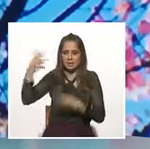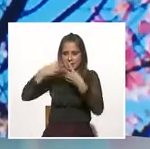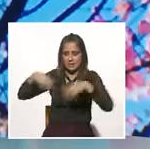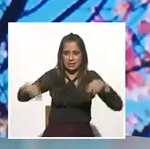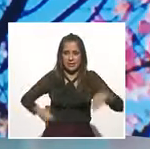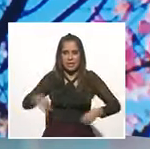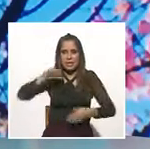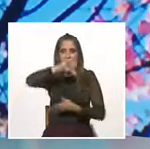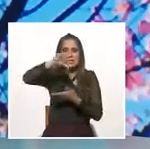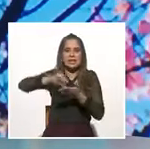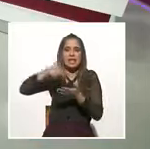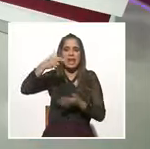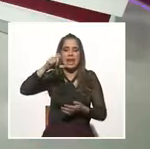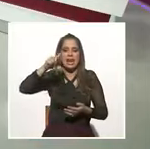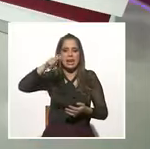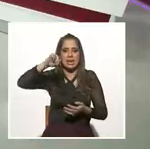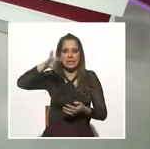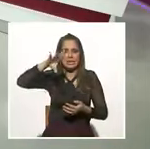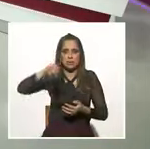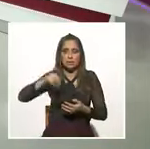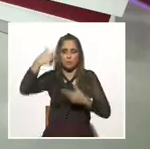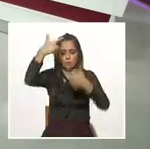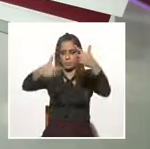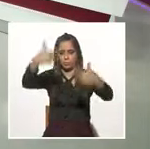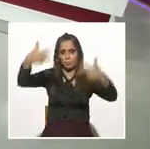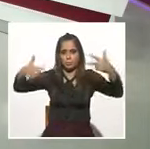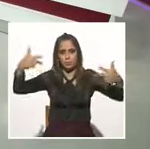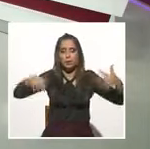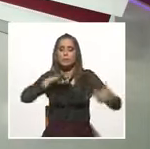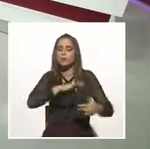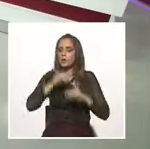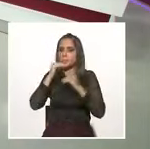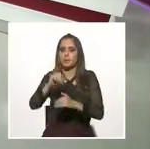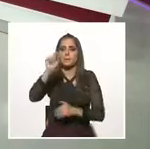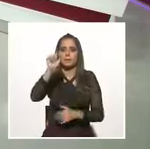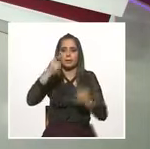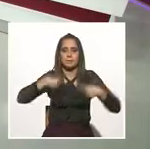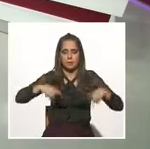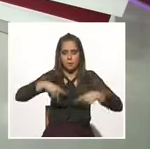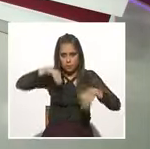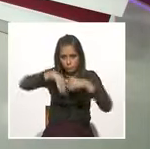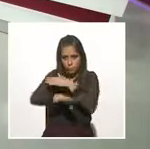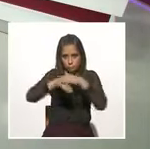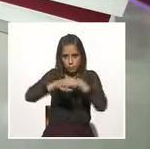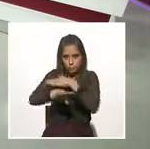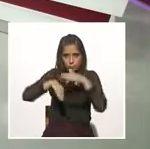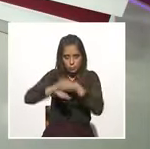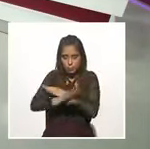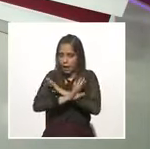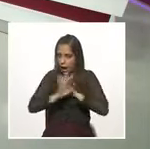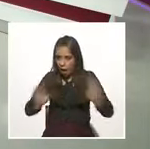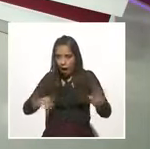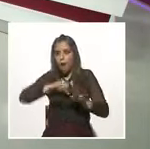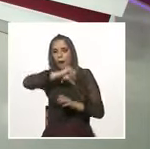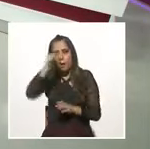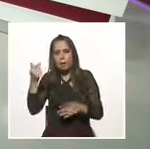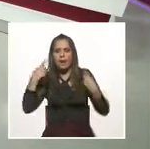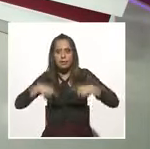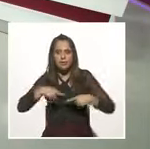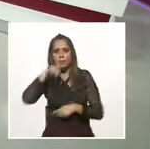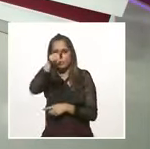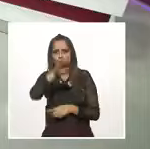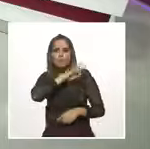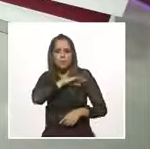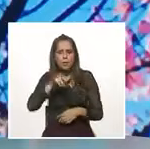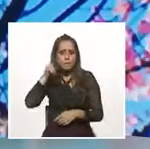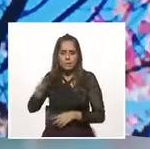Centro Cultural Helénico. Desde ahí se transmite, se permite la entrada a 20 personas que están ahí de manera presencial, y el resto lo ven por la